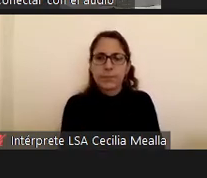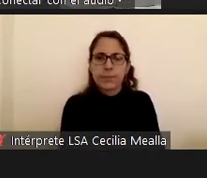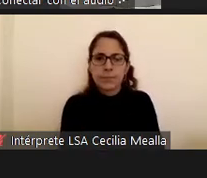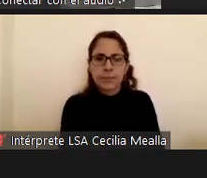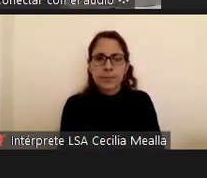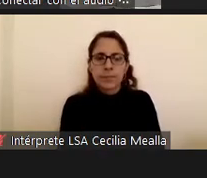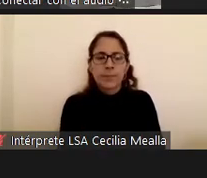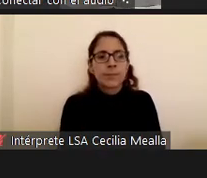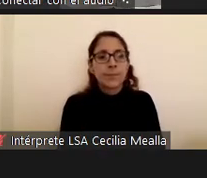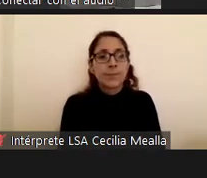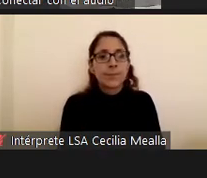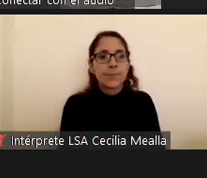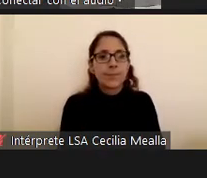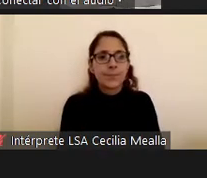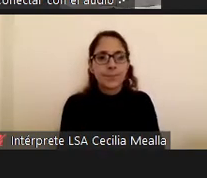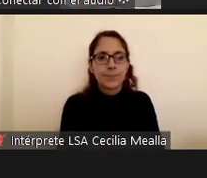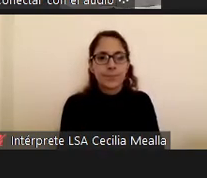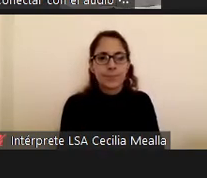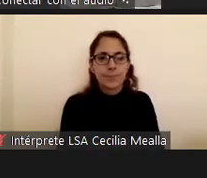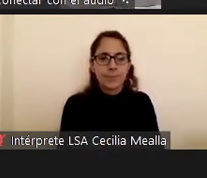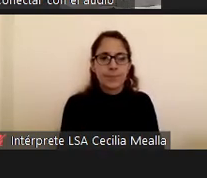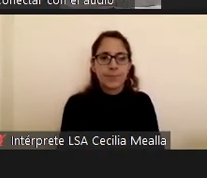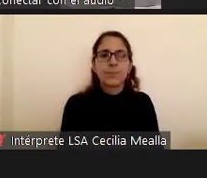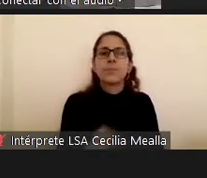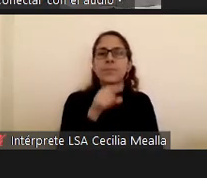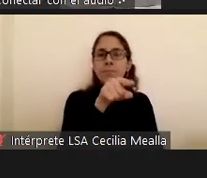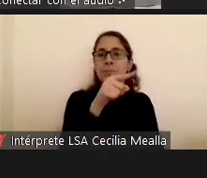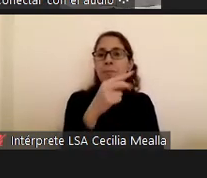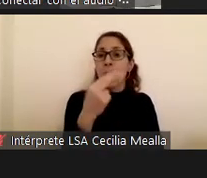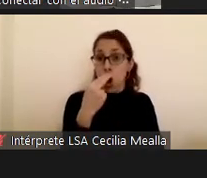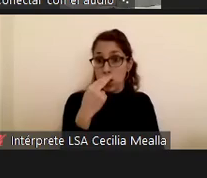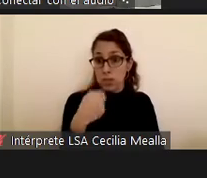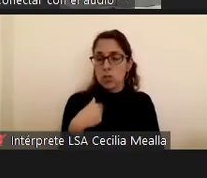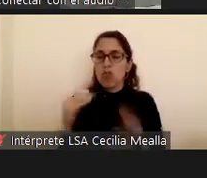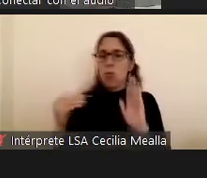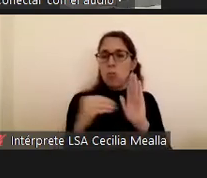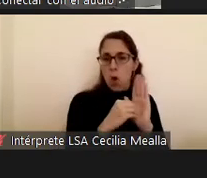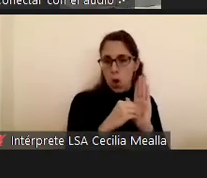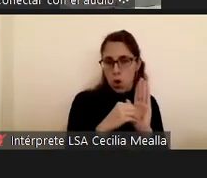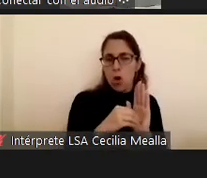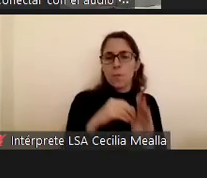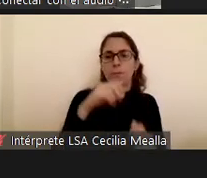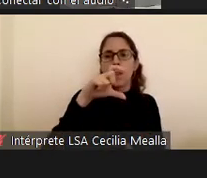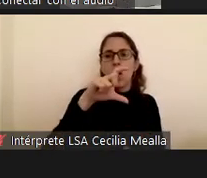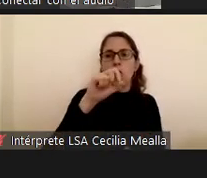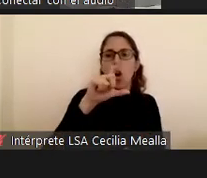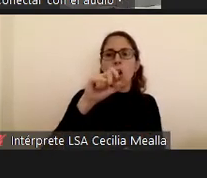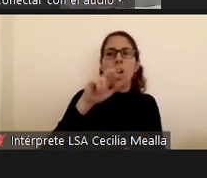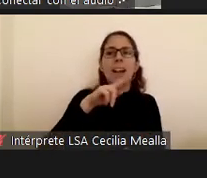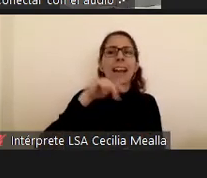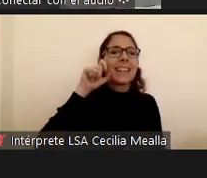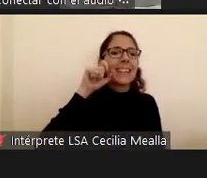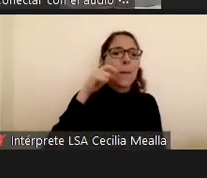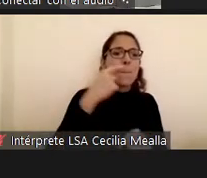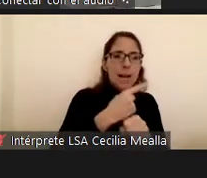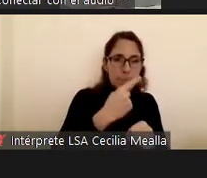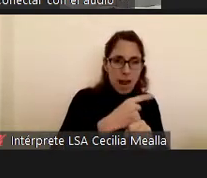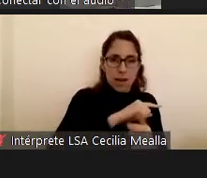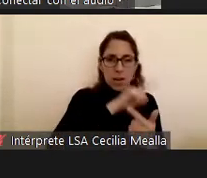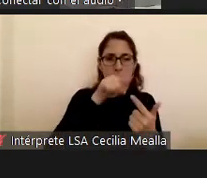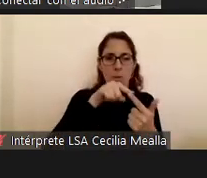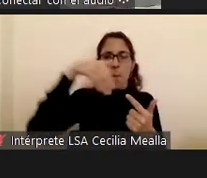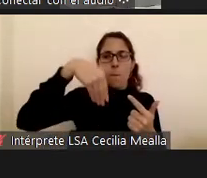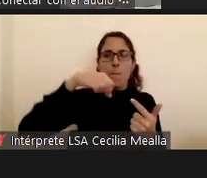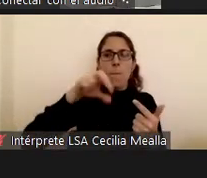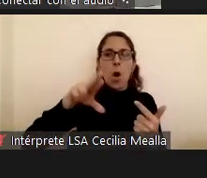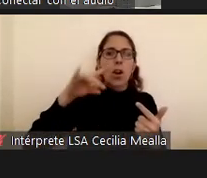11. Sí. si ponemos colorante primario, mordiente, decolorante y colorante secundario,